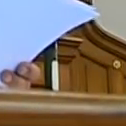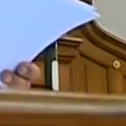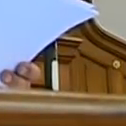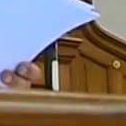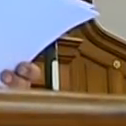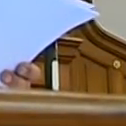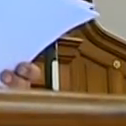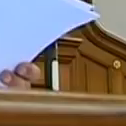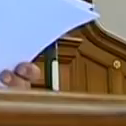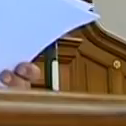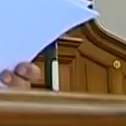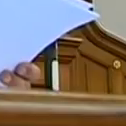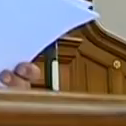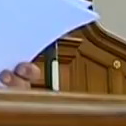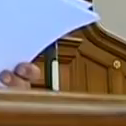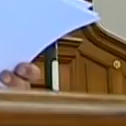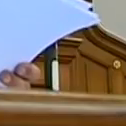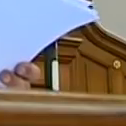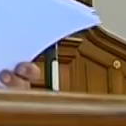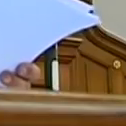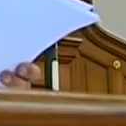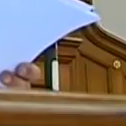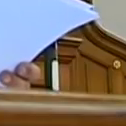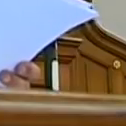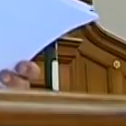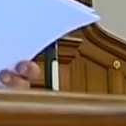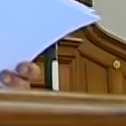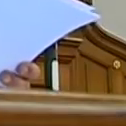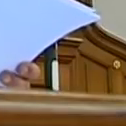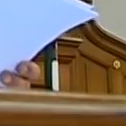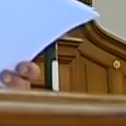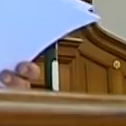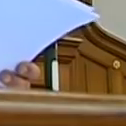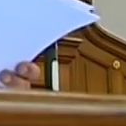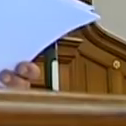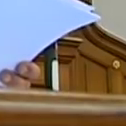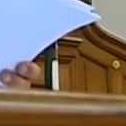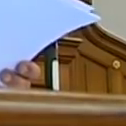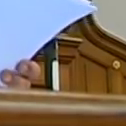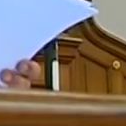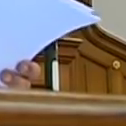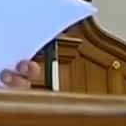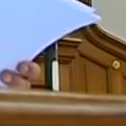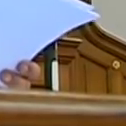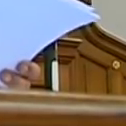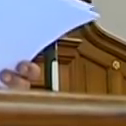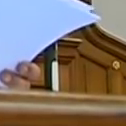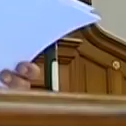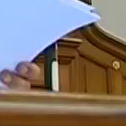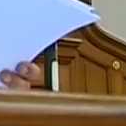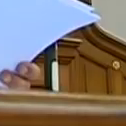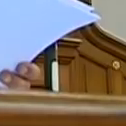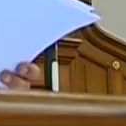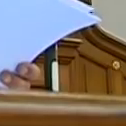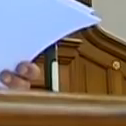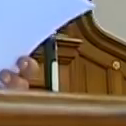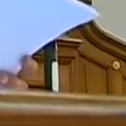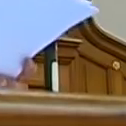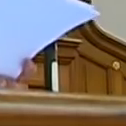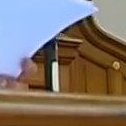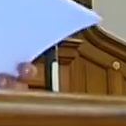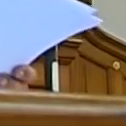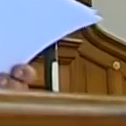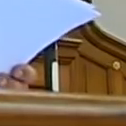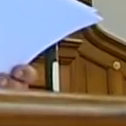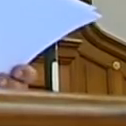vicepresidente Aristóbulos Turis Almeida declaró abierta la sesión ordinaria con la asistencia del segundo vicepresidente Elvis Eduardo Amoroso,